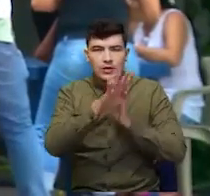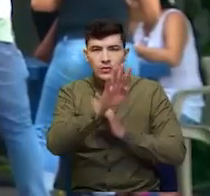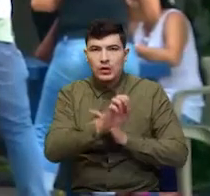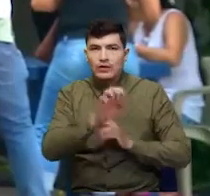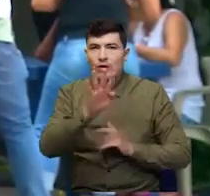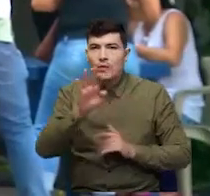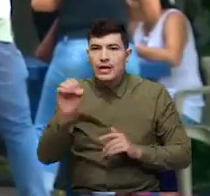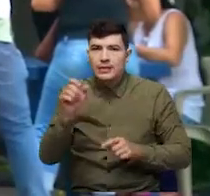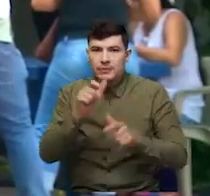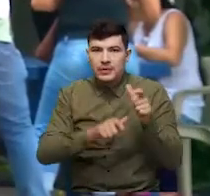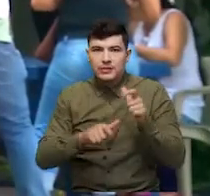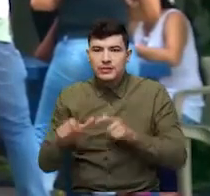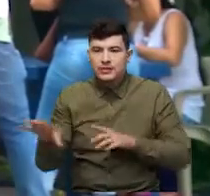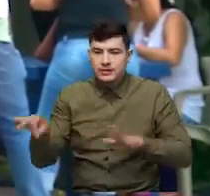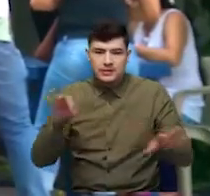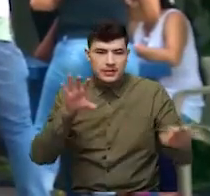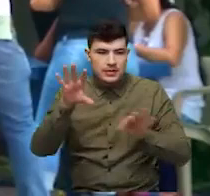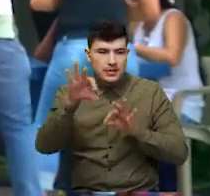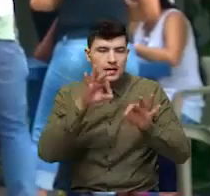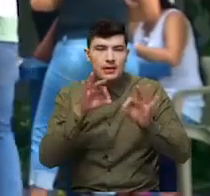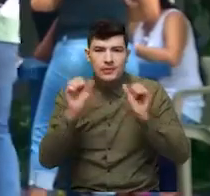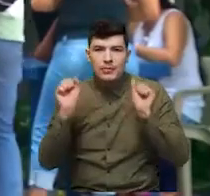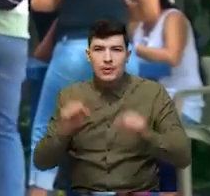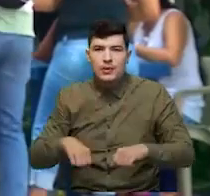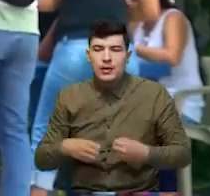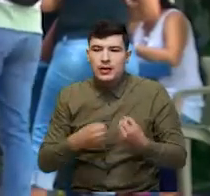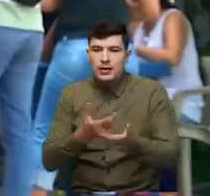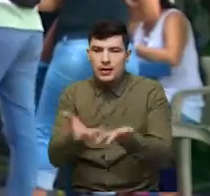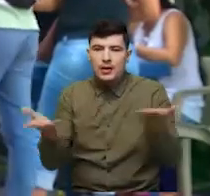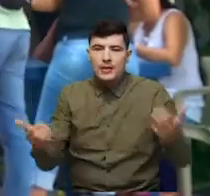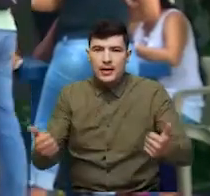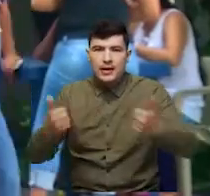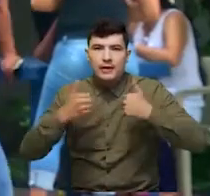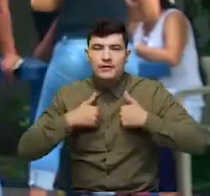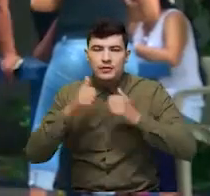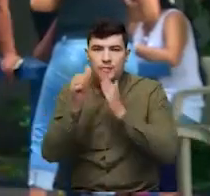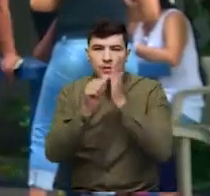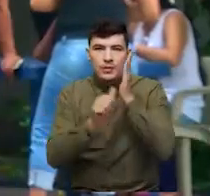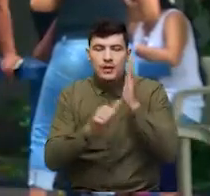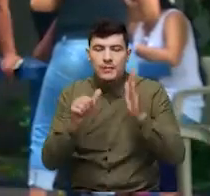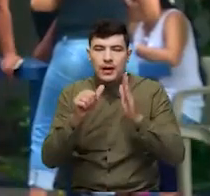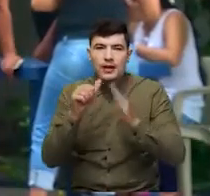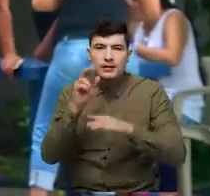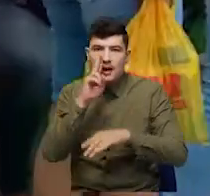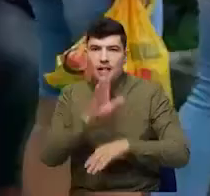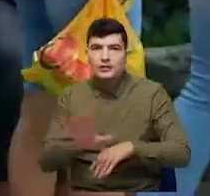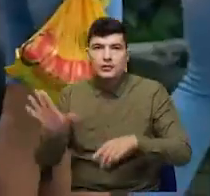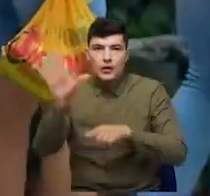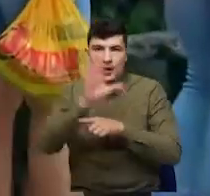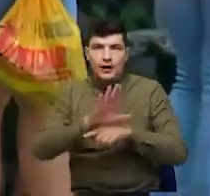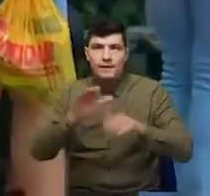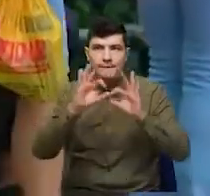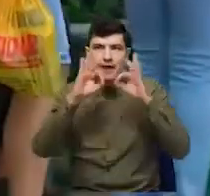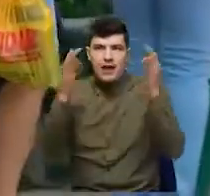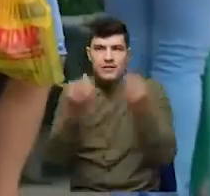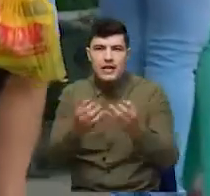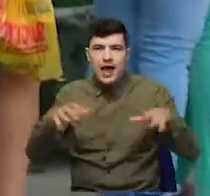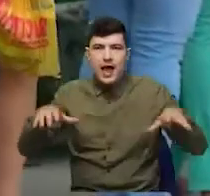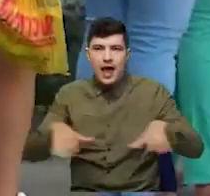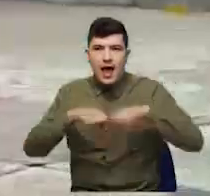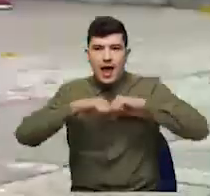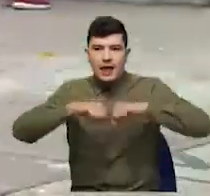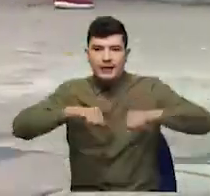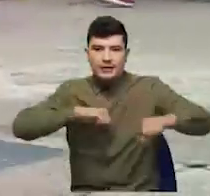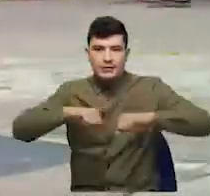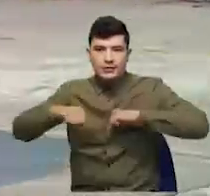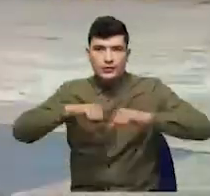2,940 personas que fueron seleccionadas para ser posibles beneficiarios del Programa Nacional Familias en Acción. Las jornadas se desarrollarán